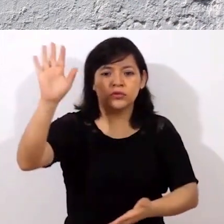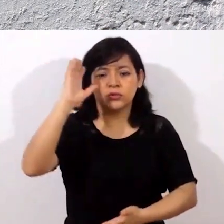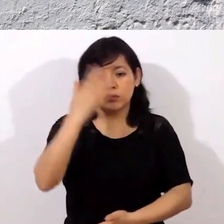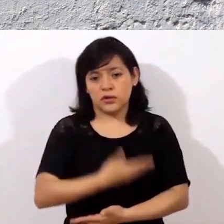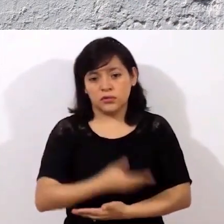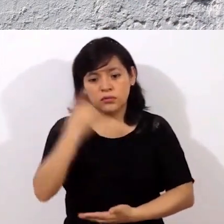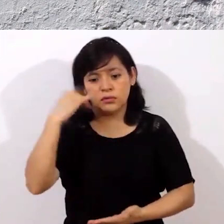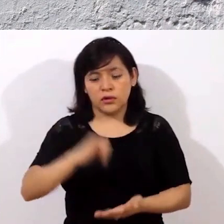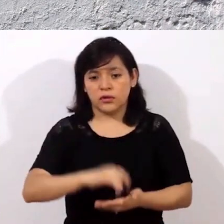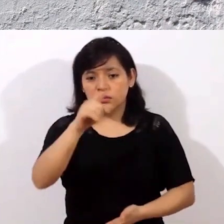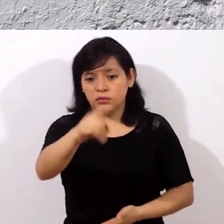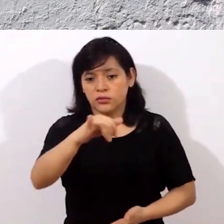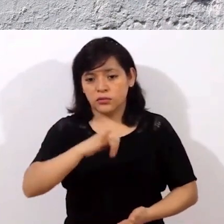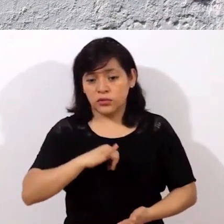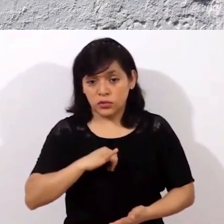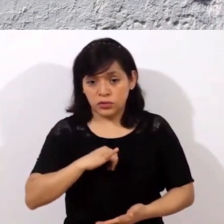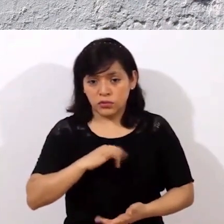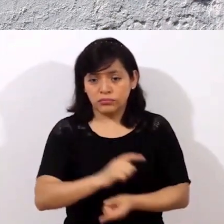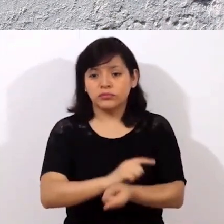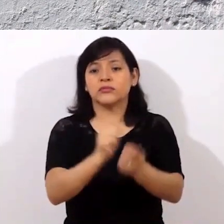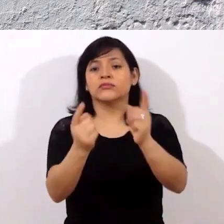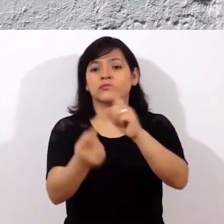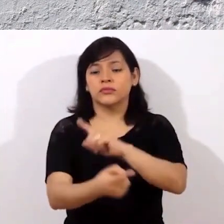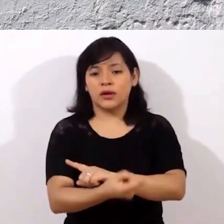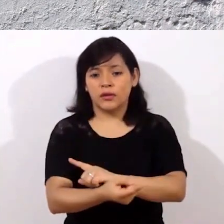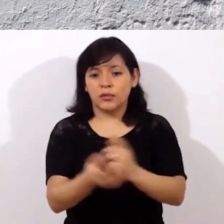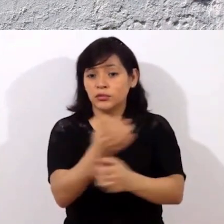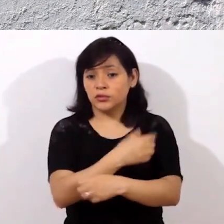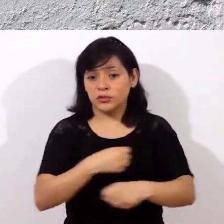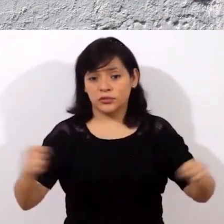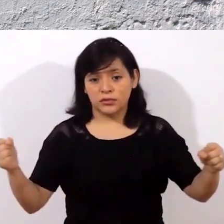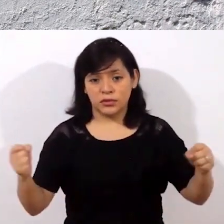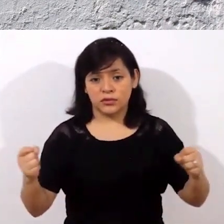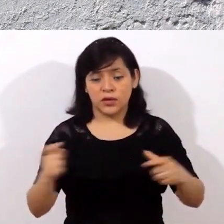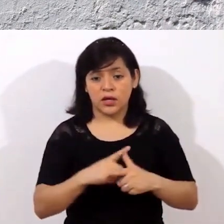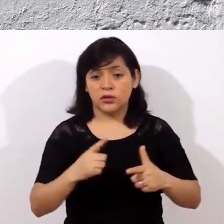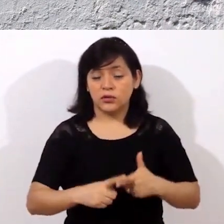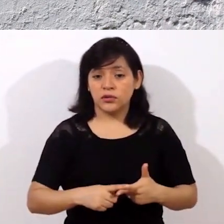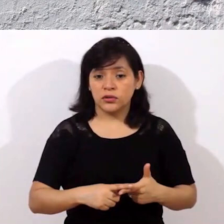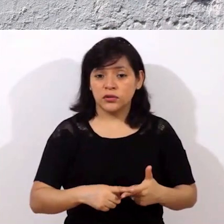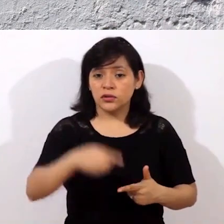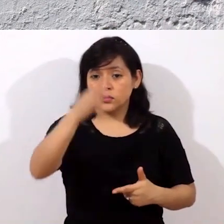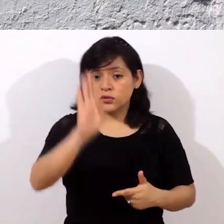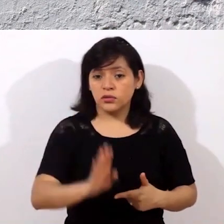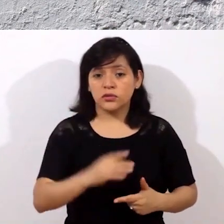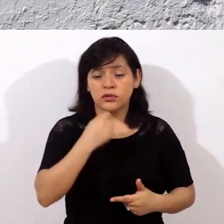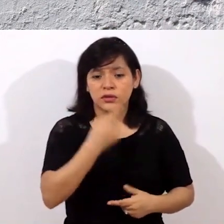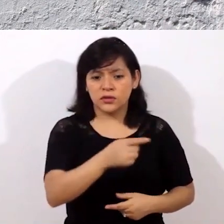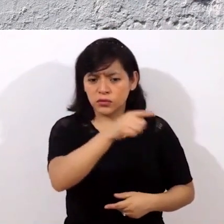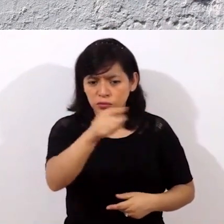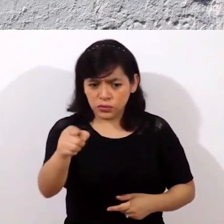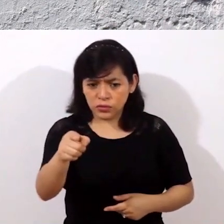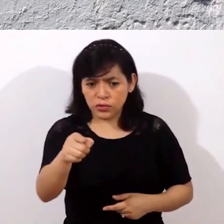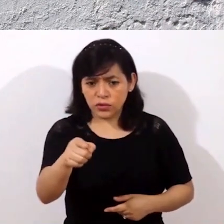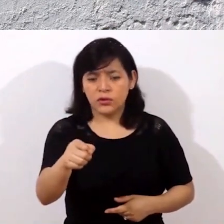Dios dice entonces, Israel está así, pero con este ejemplo, Judá, tú que eres, digamos así, la nación, el